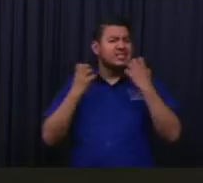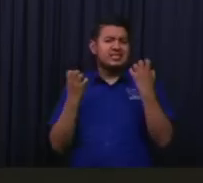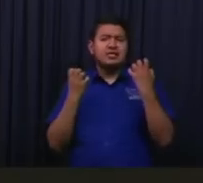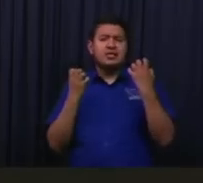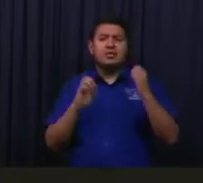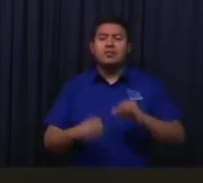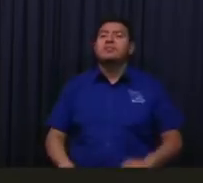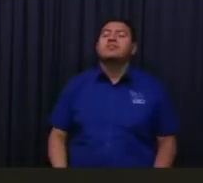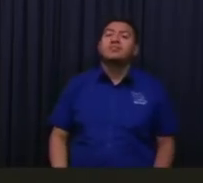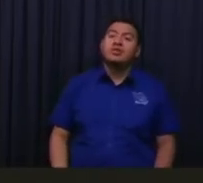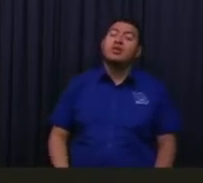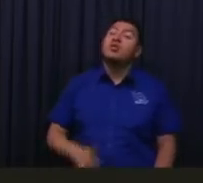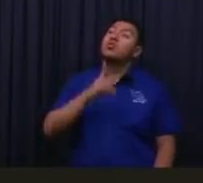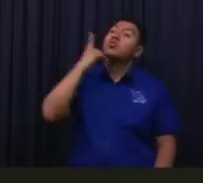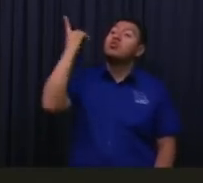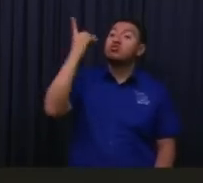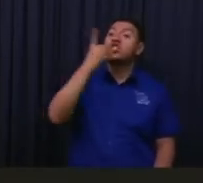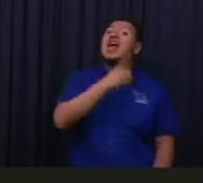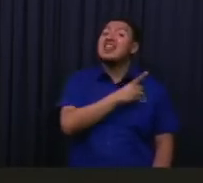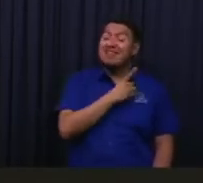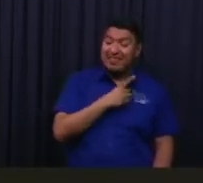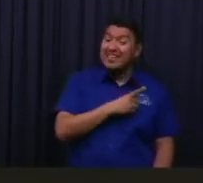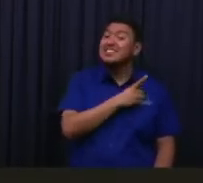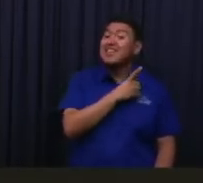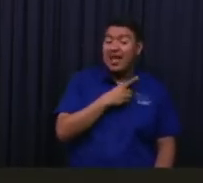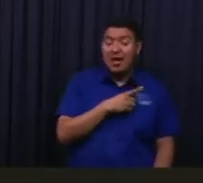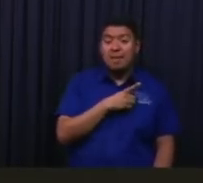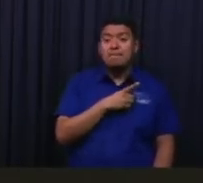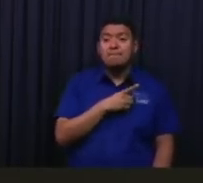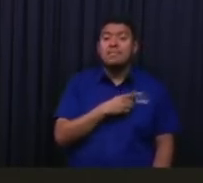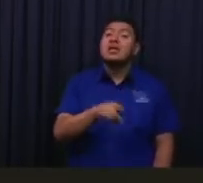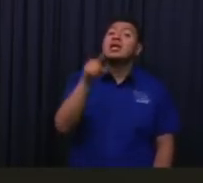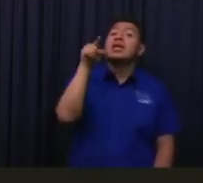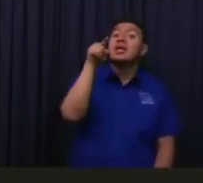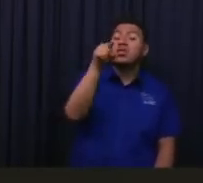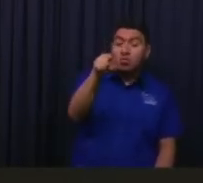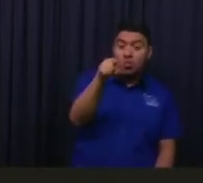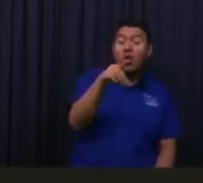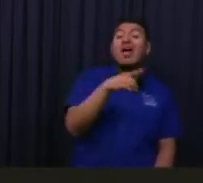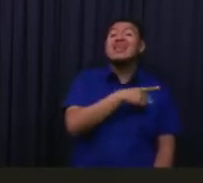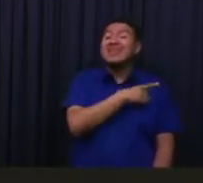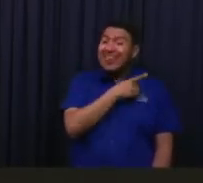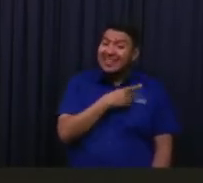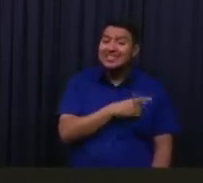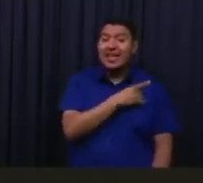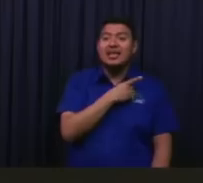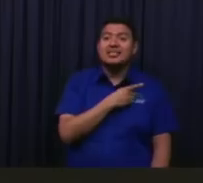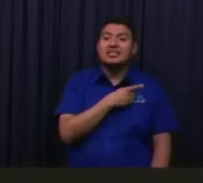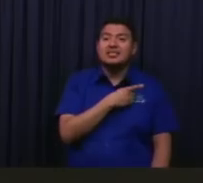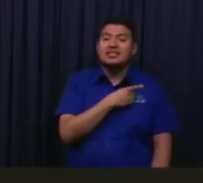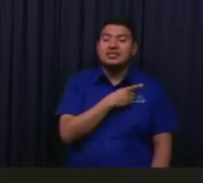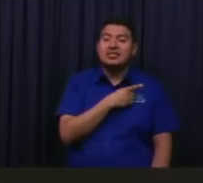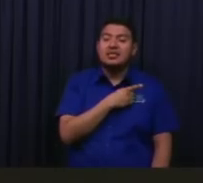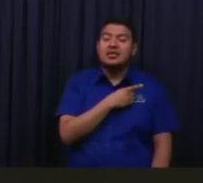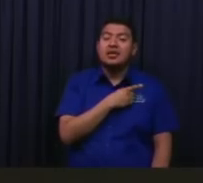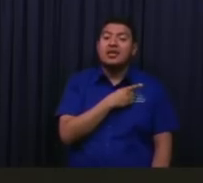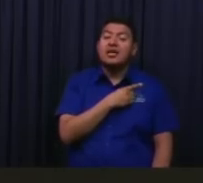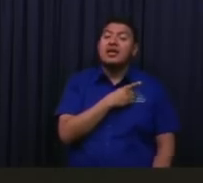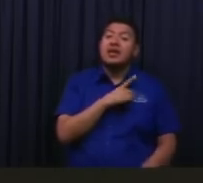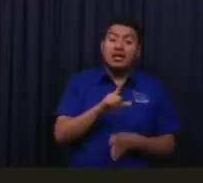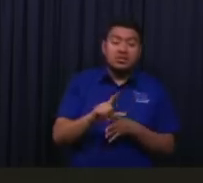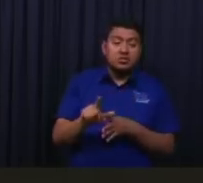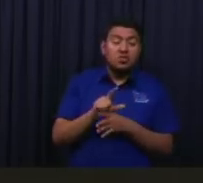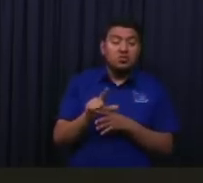Yo quiero decirte que Dios desea que tú desees las delicias que Él dejó